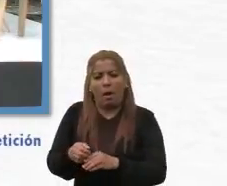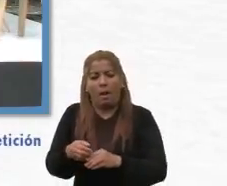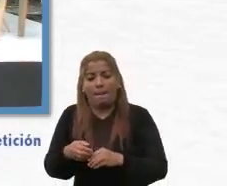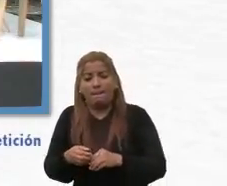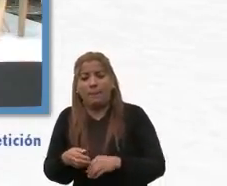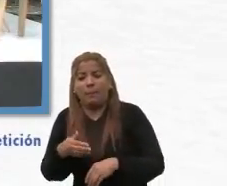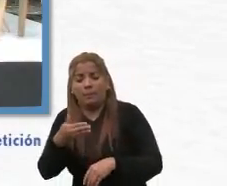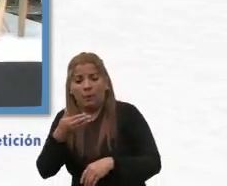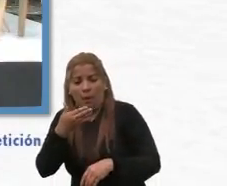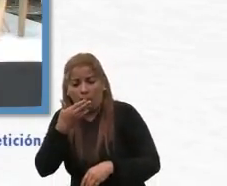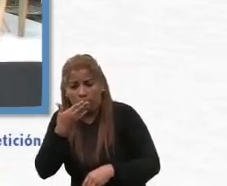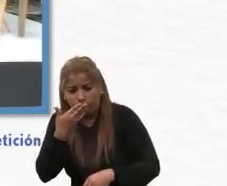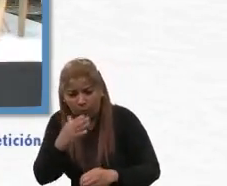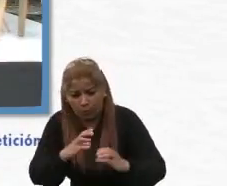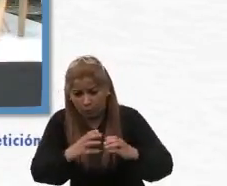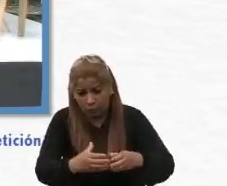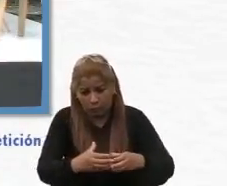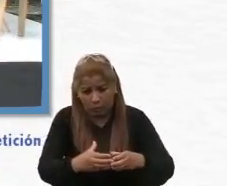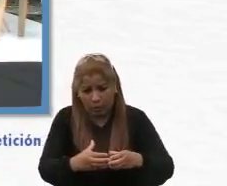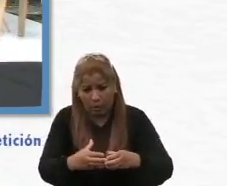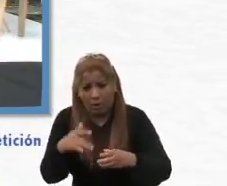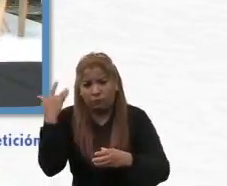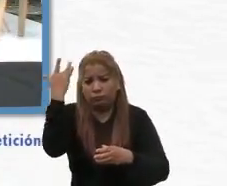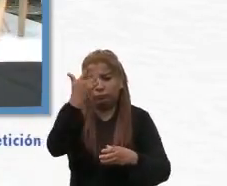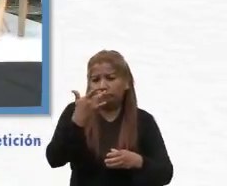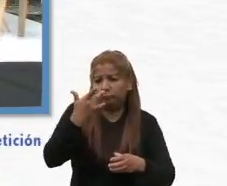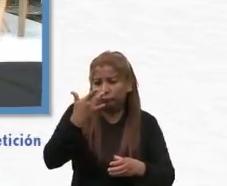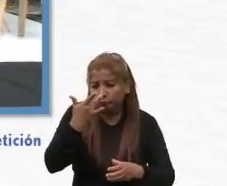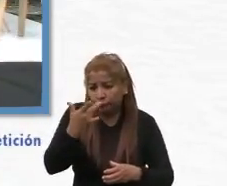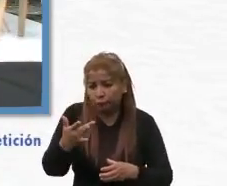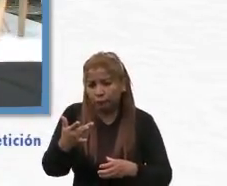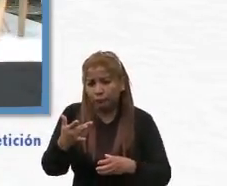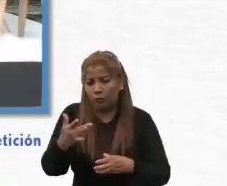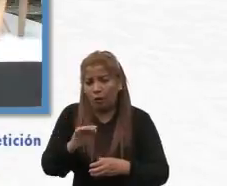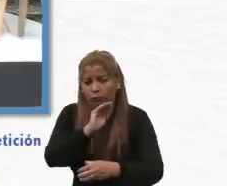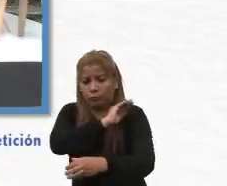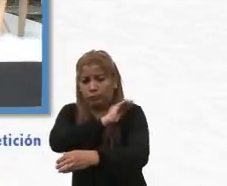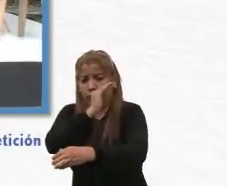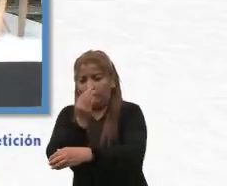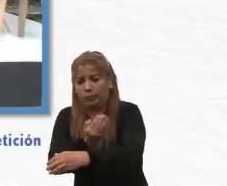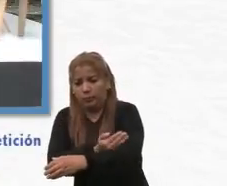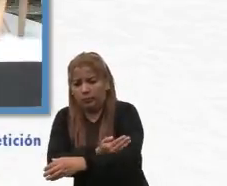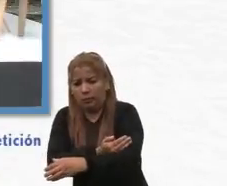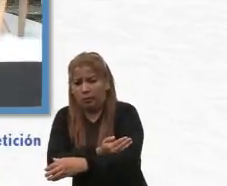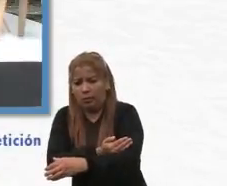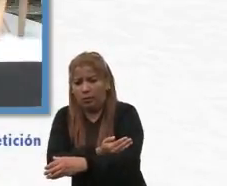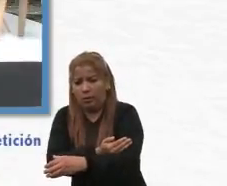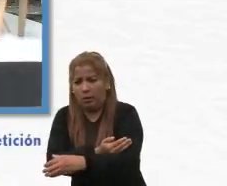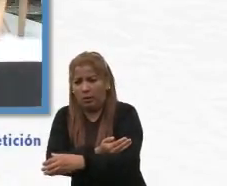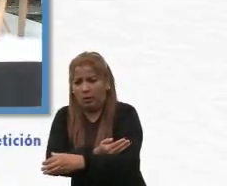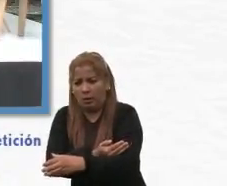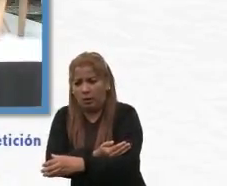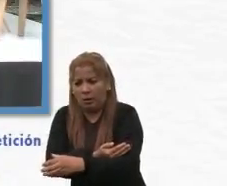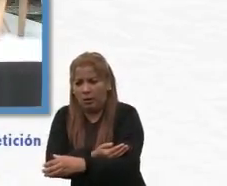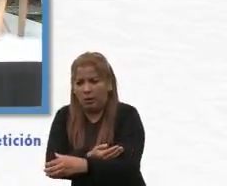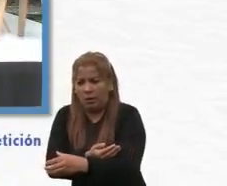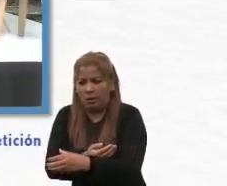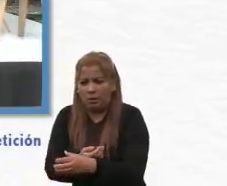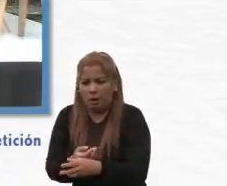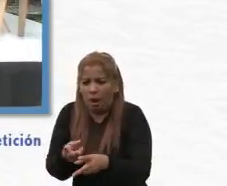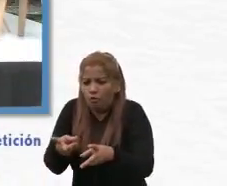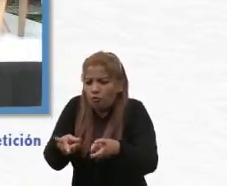indígenas, los campesinos y los afrocolombianos, poderes que se nutren de las